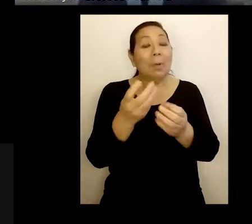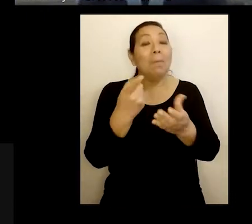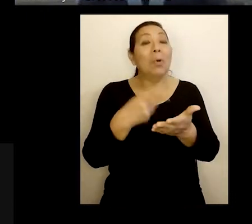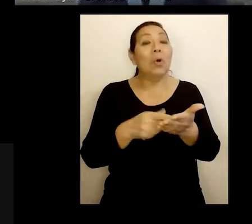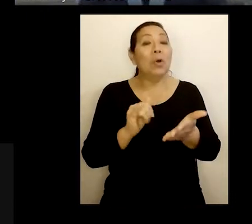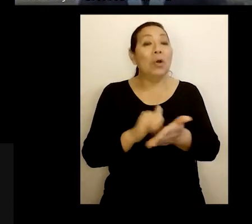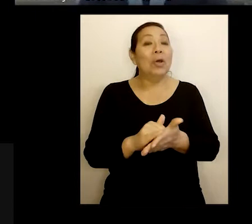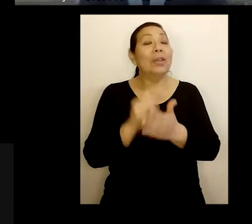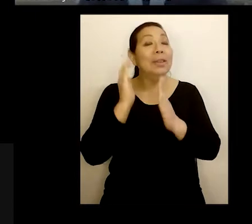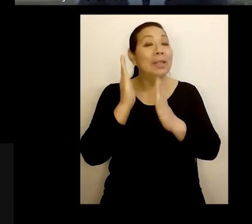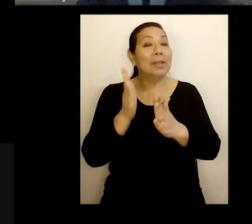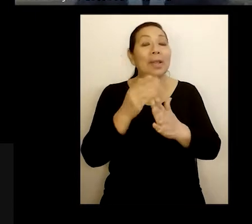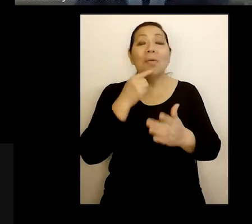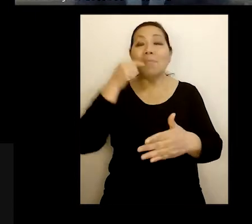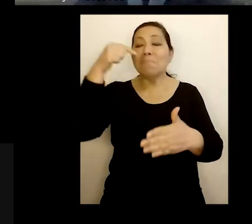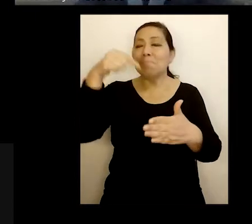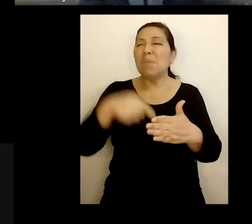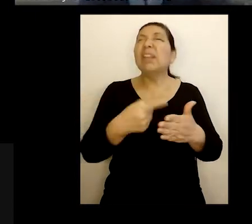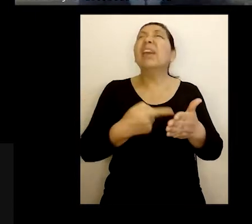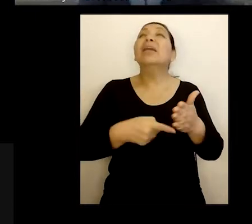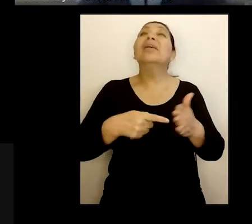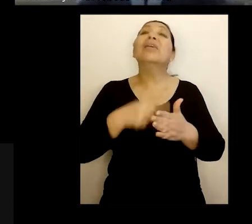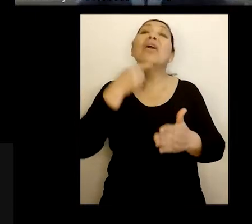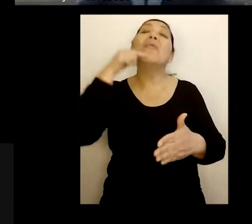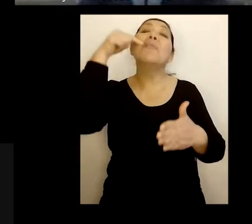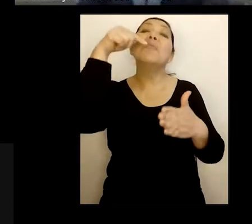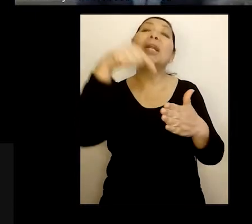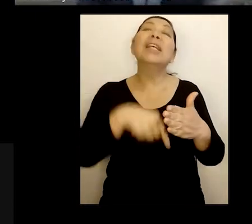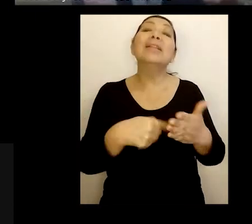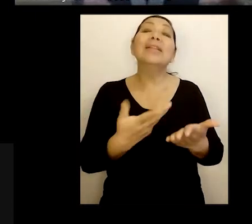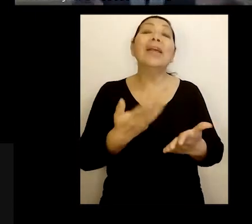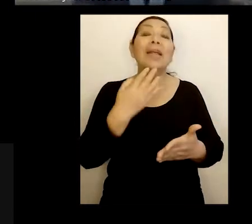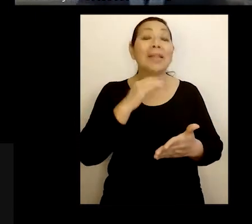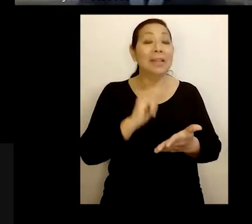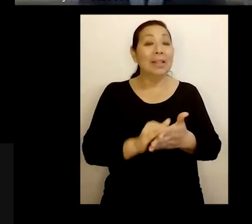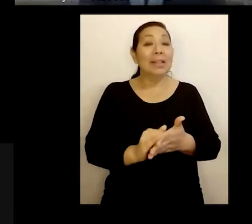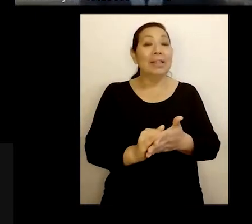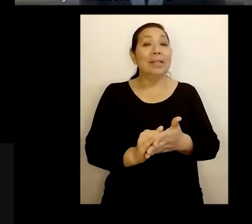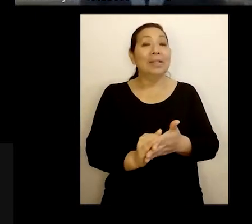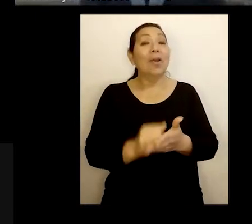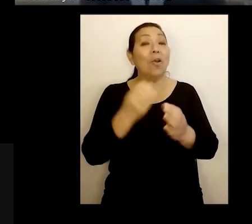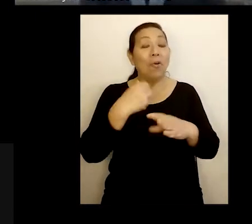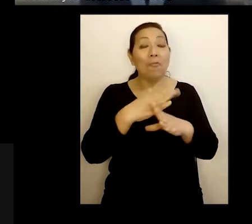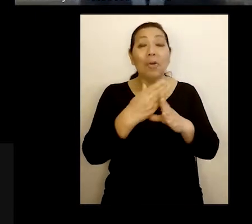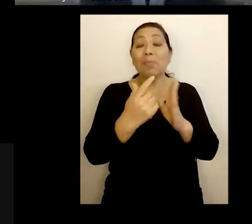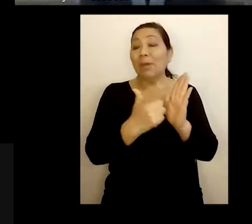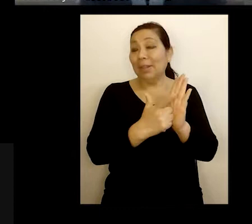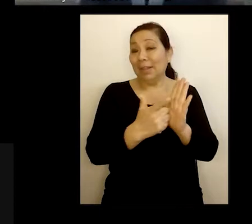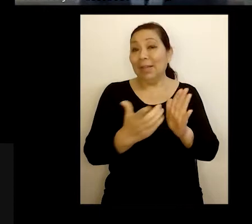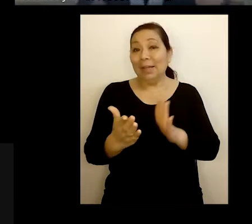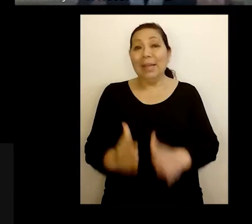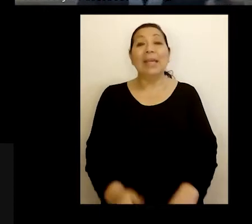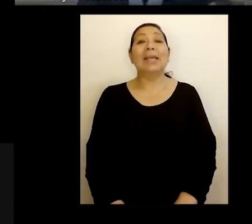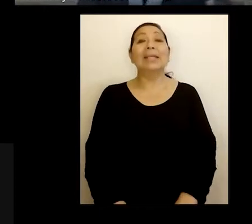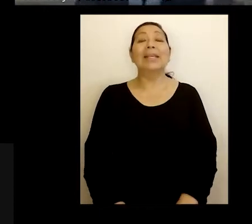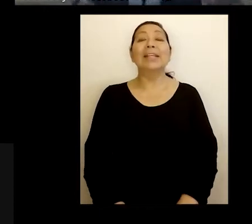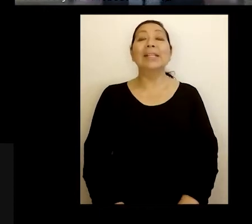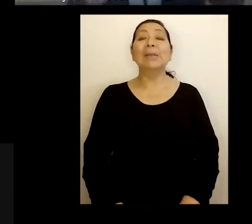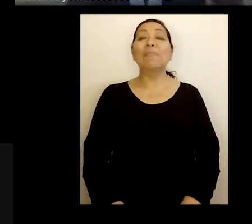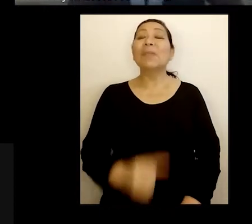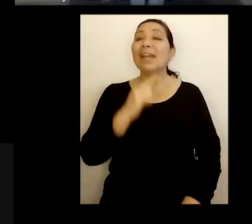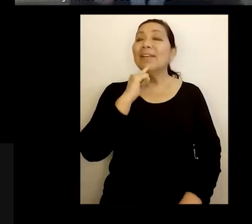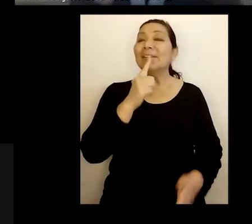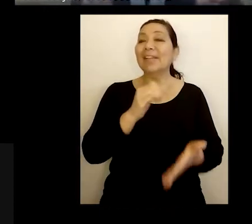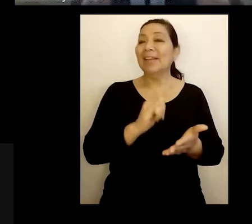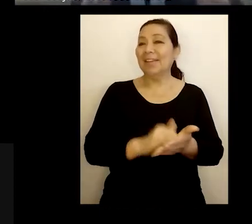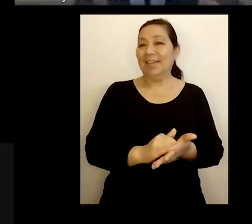por delito de tentativa de feminicidio. ¿Y qué es el delito de feminicidio? El delito de feminicidio, conforme se pueda determinar, tentativa, es